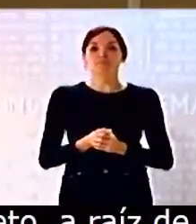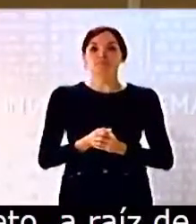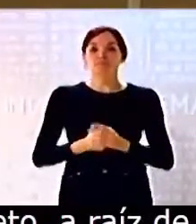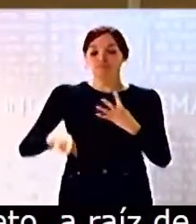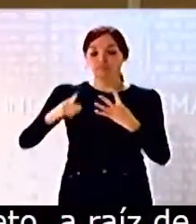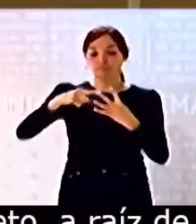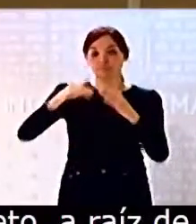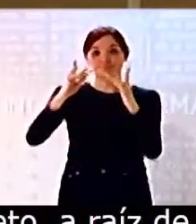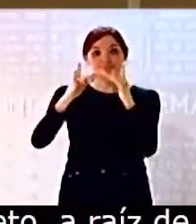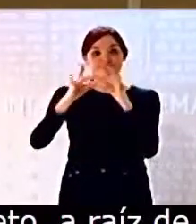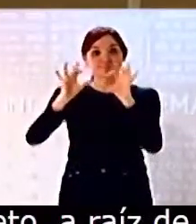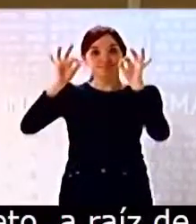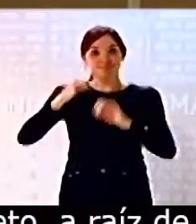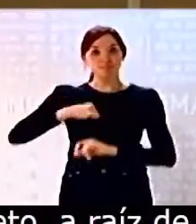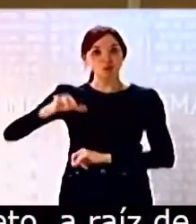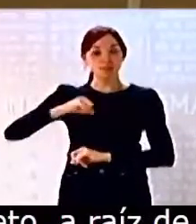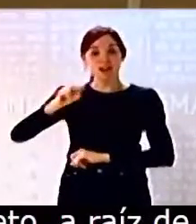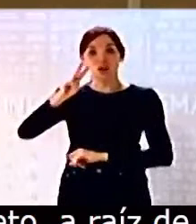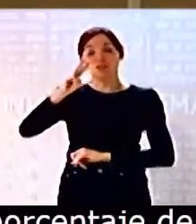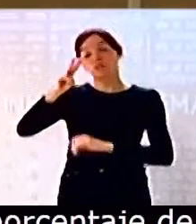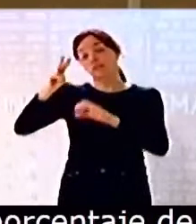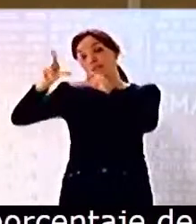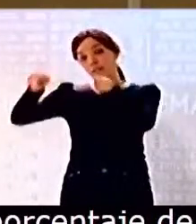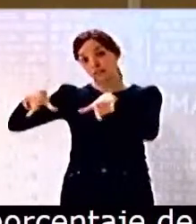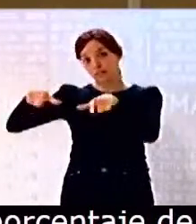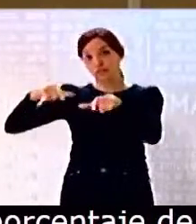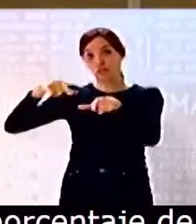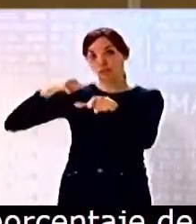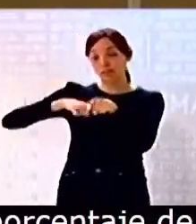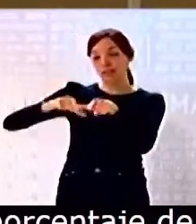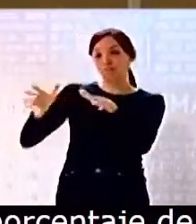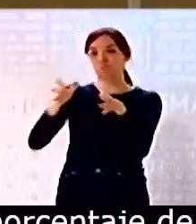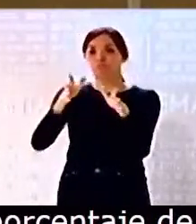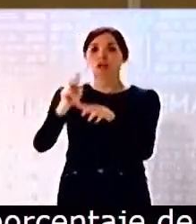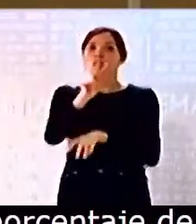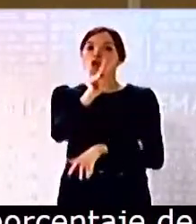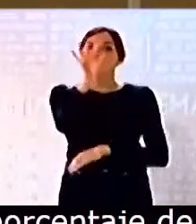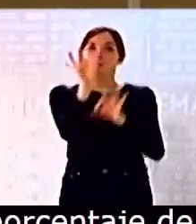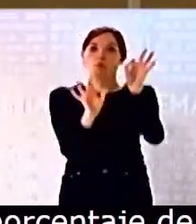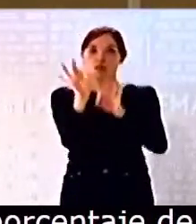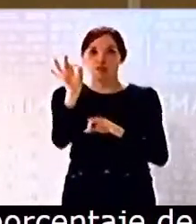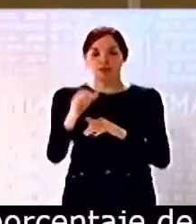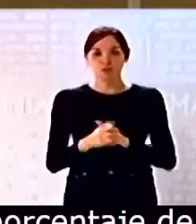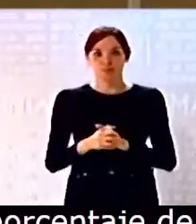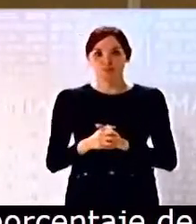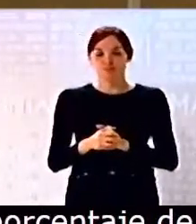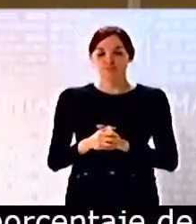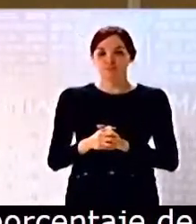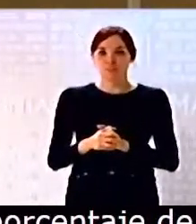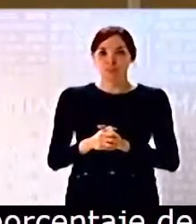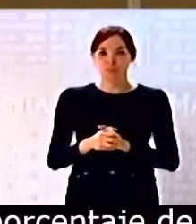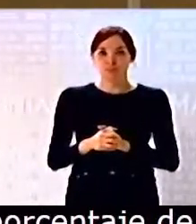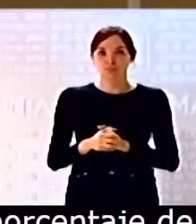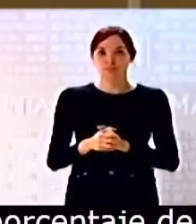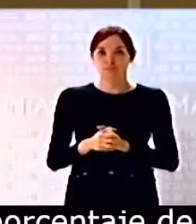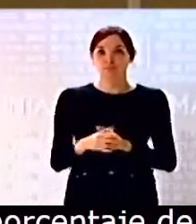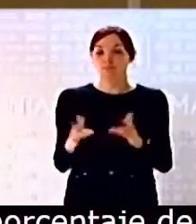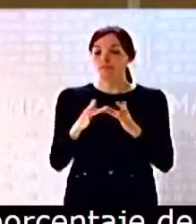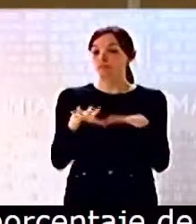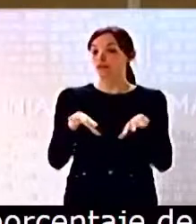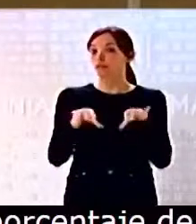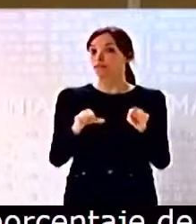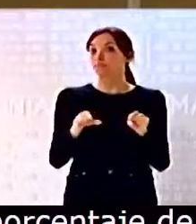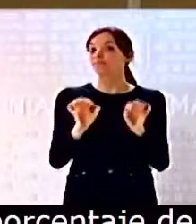porcentaje de camas ocupadas de agudos se situará en el 2% y el porcentaje de ocupación de